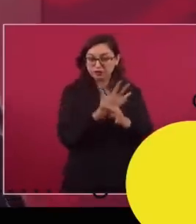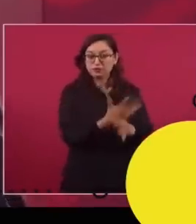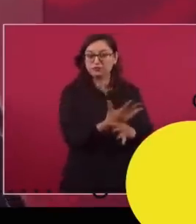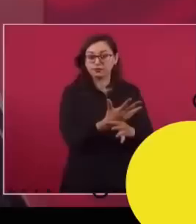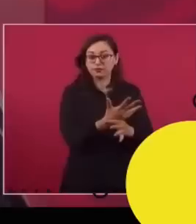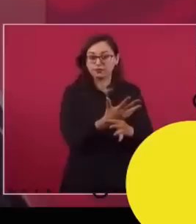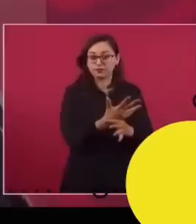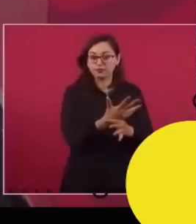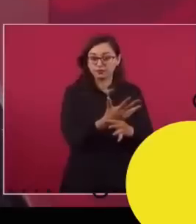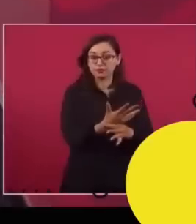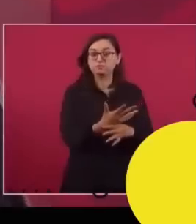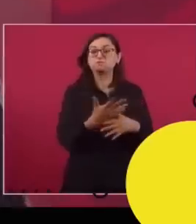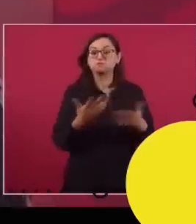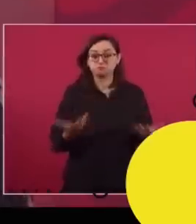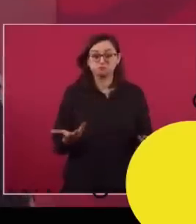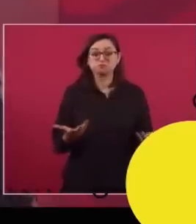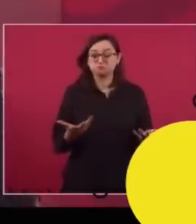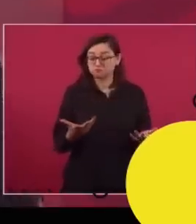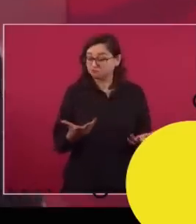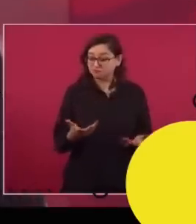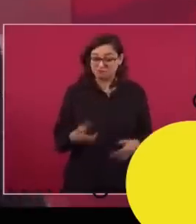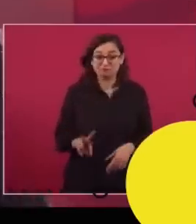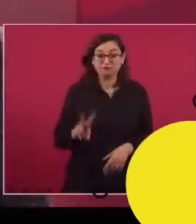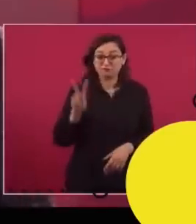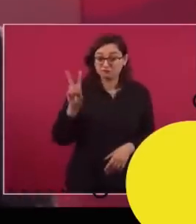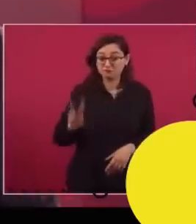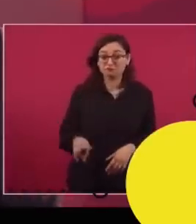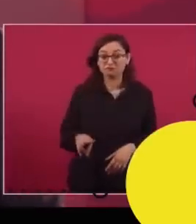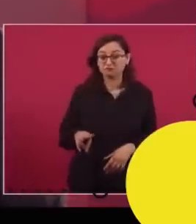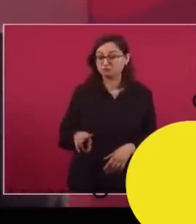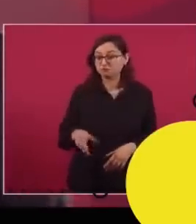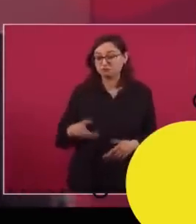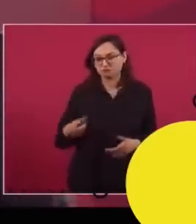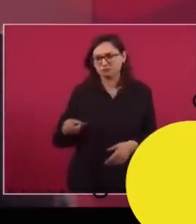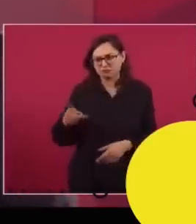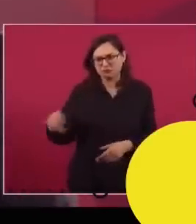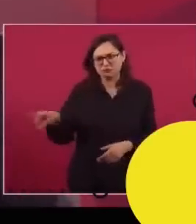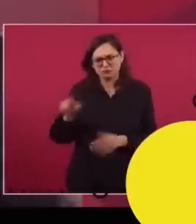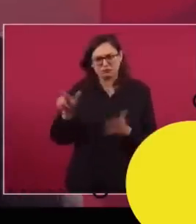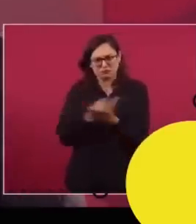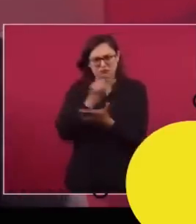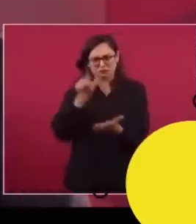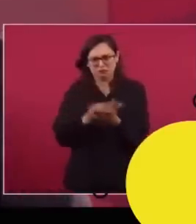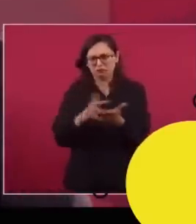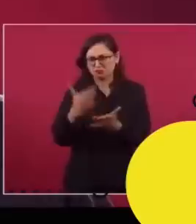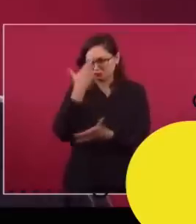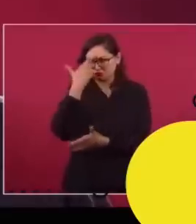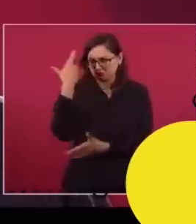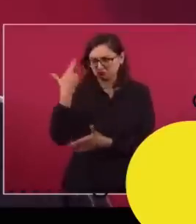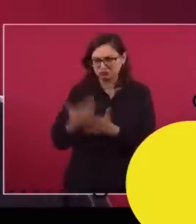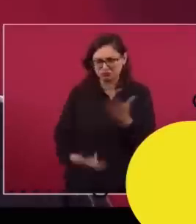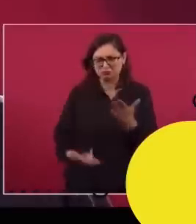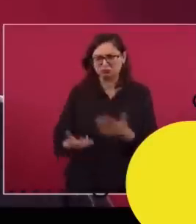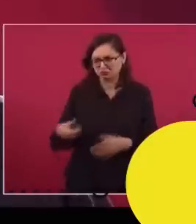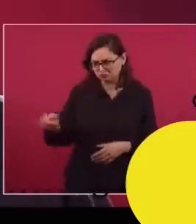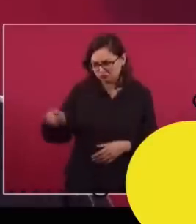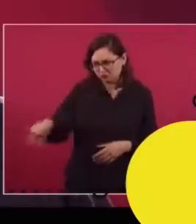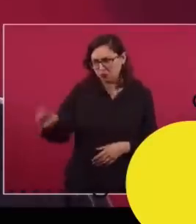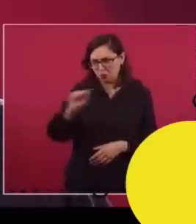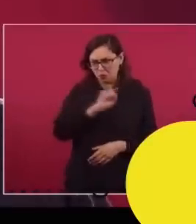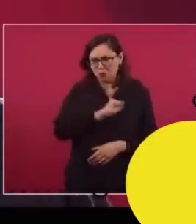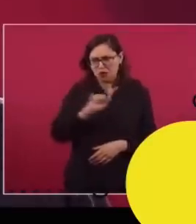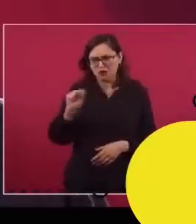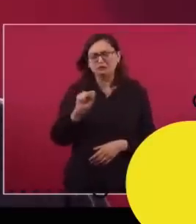aún a estas personas como seres humanos y convocarlos